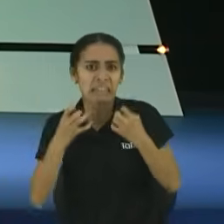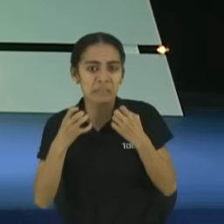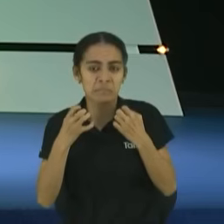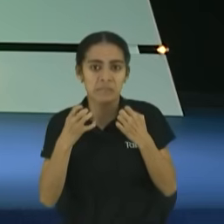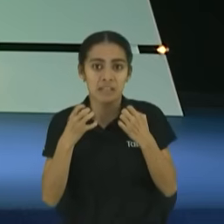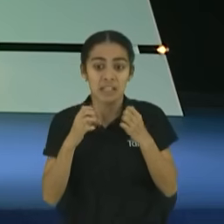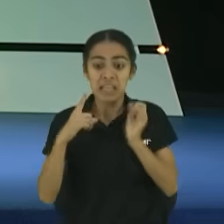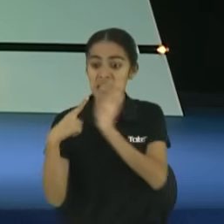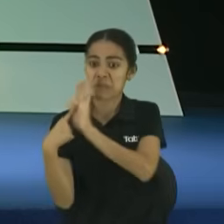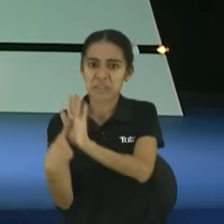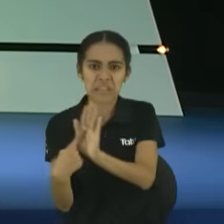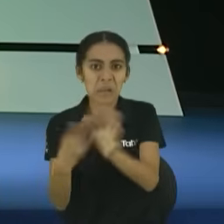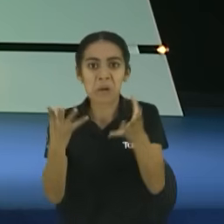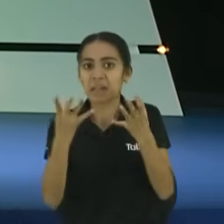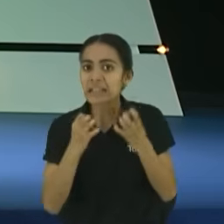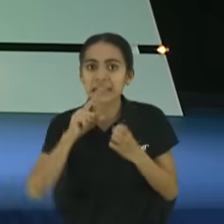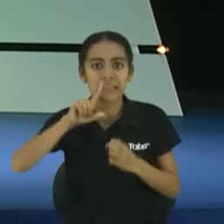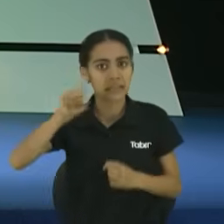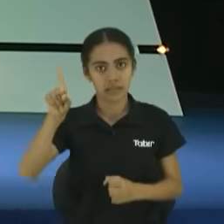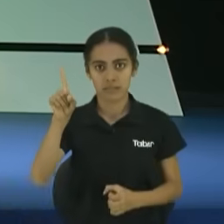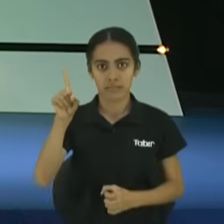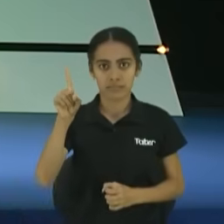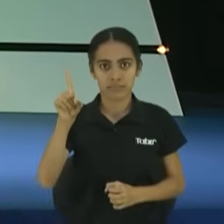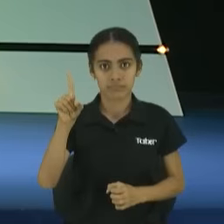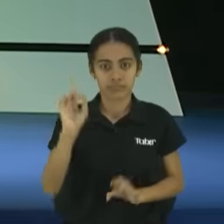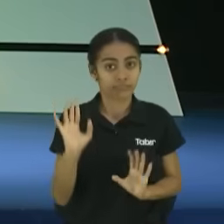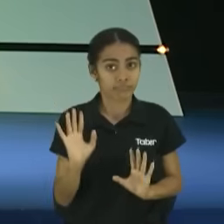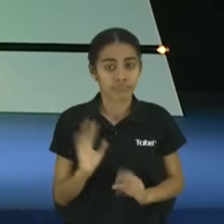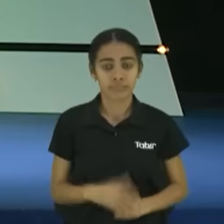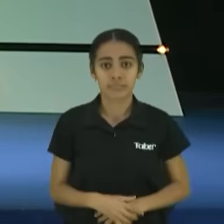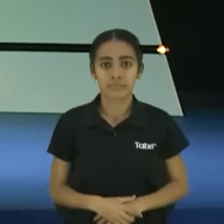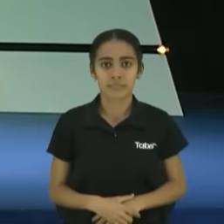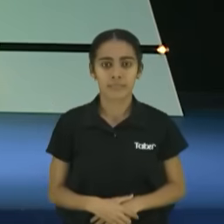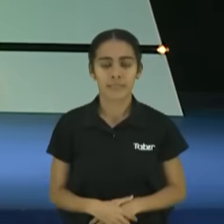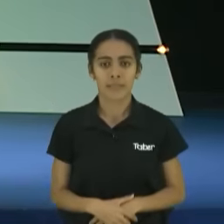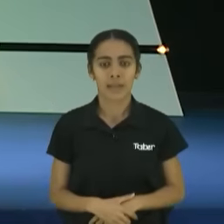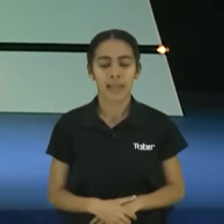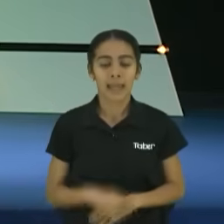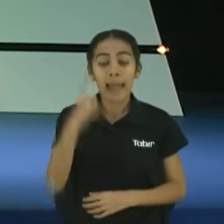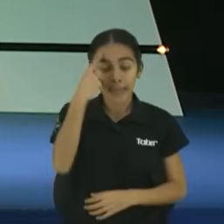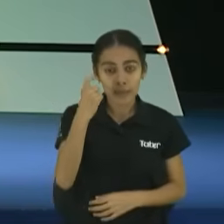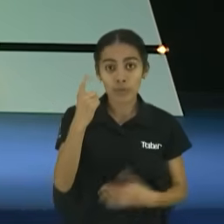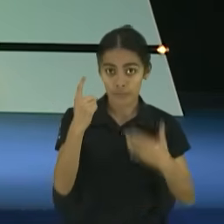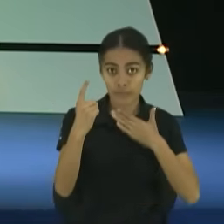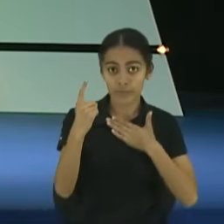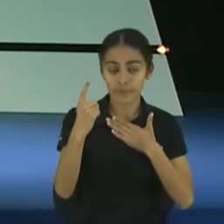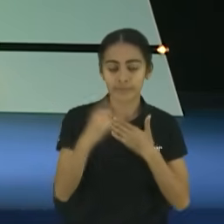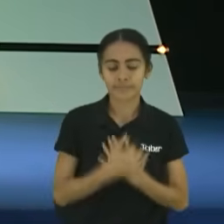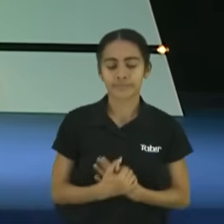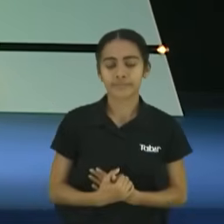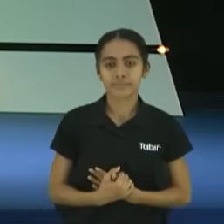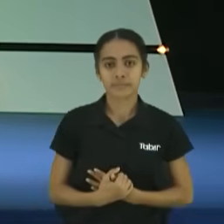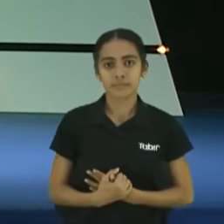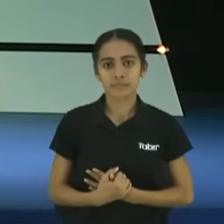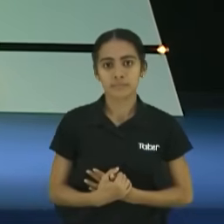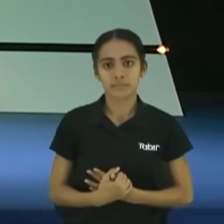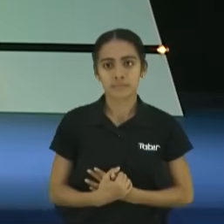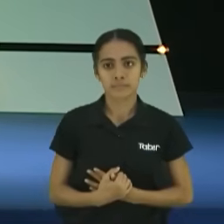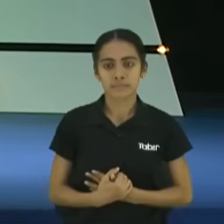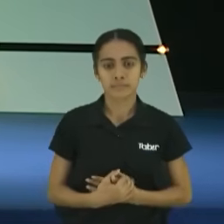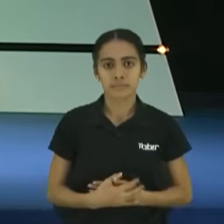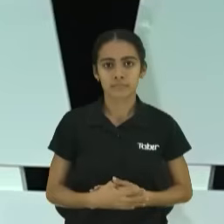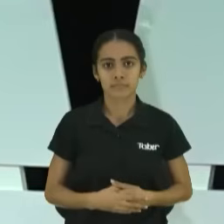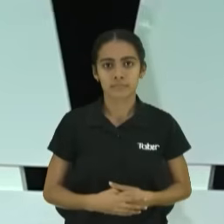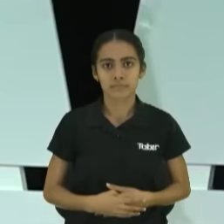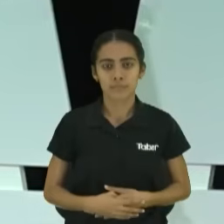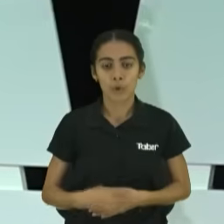se manifiesta donde él quiere. ¿Pueda? ¿Que en ese sueño? ¿Pueda? Yo dije que sí. ¿Usted que no es bautista?